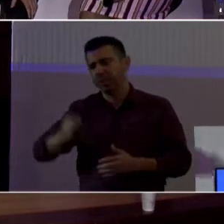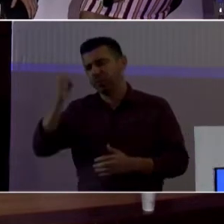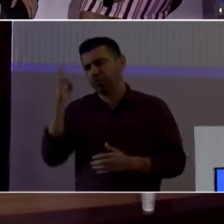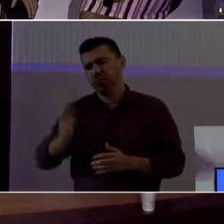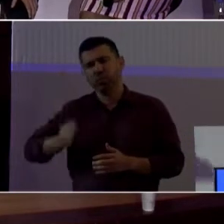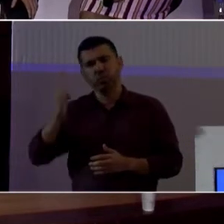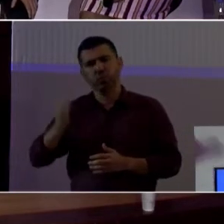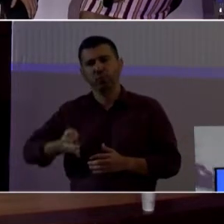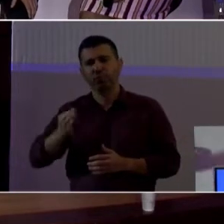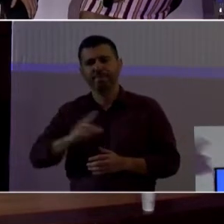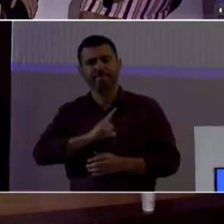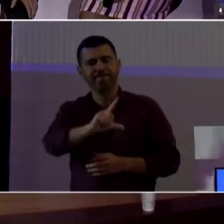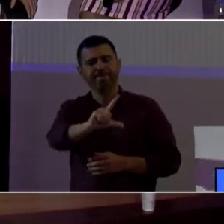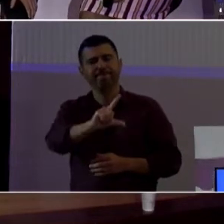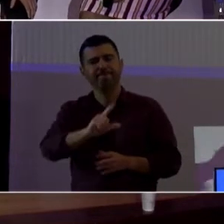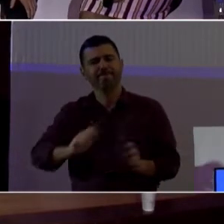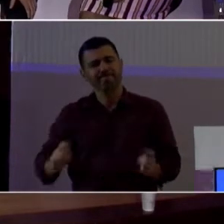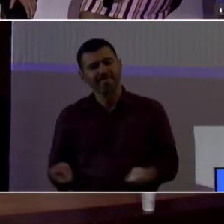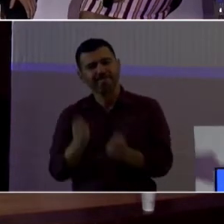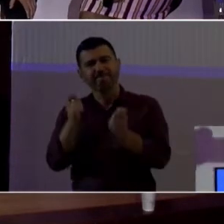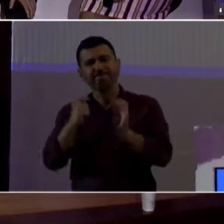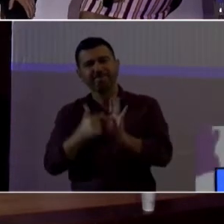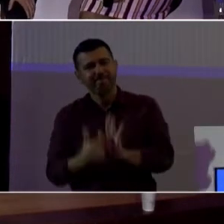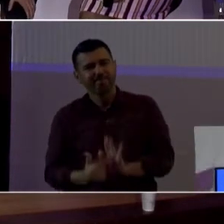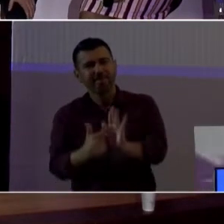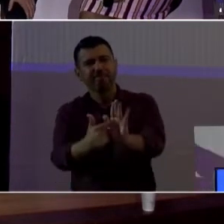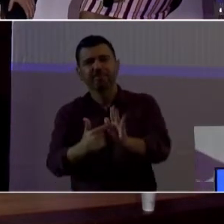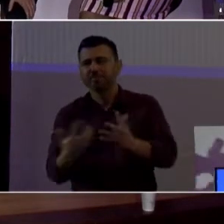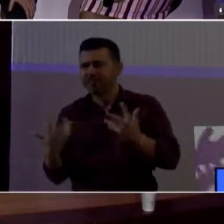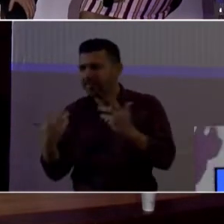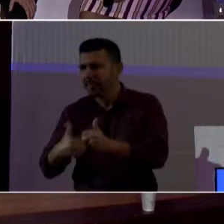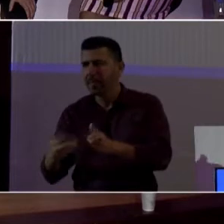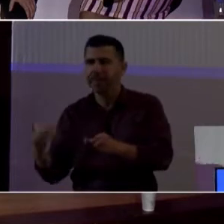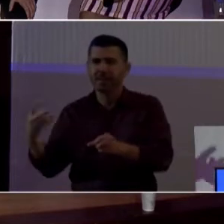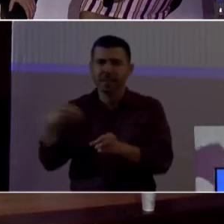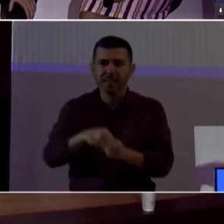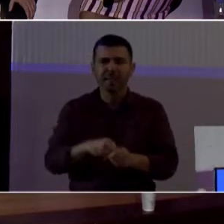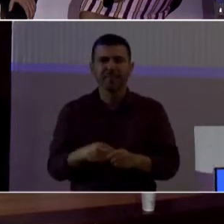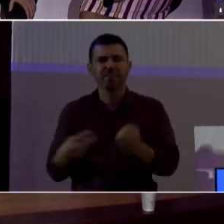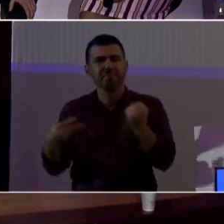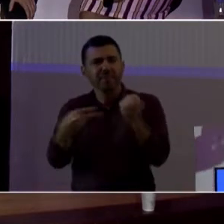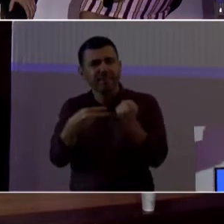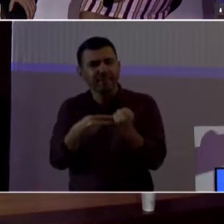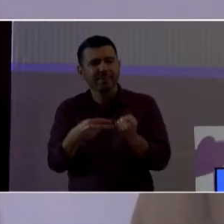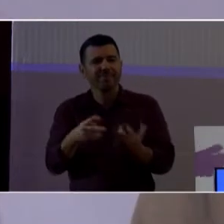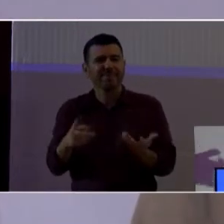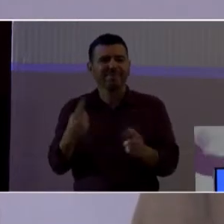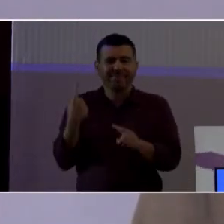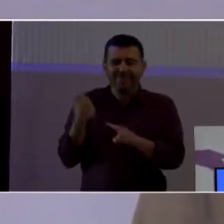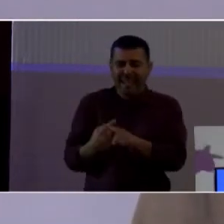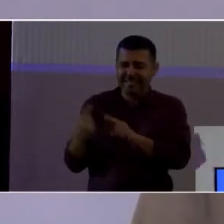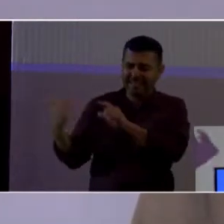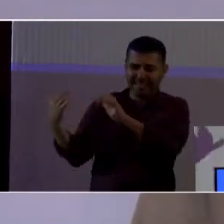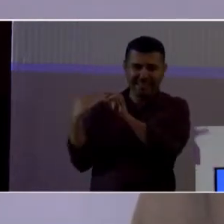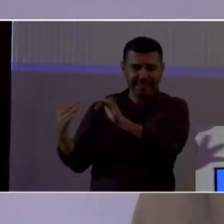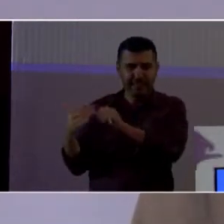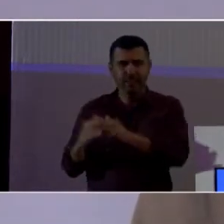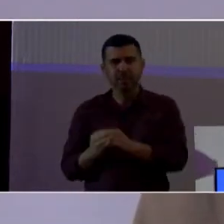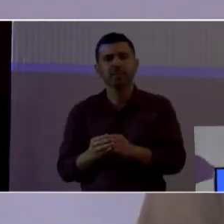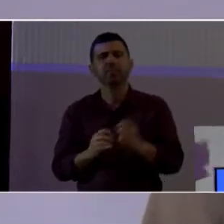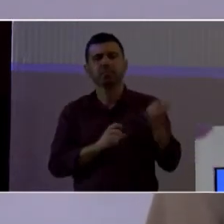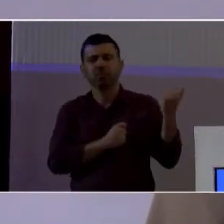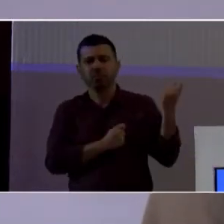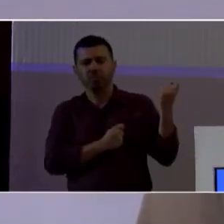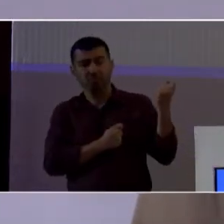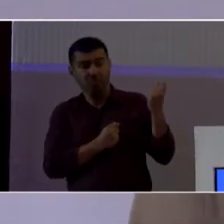apuestas que vinculen al sector empresarial, al SENA, a los excombatientes y a las comunidades, para